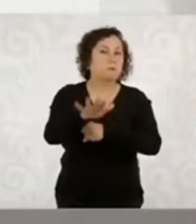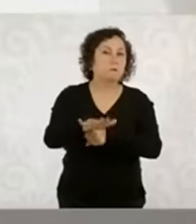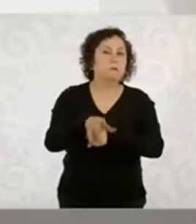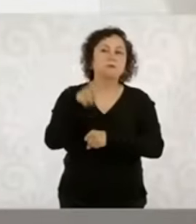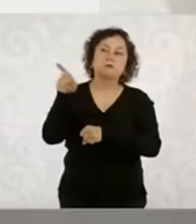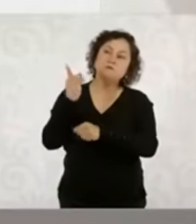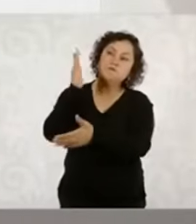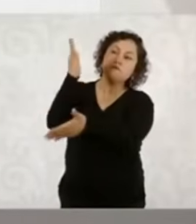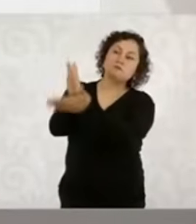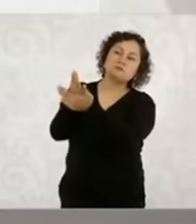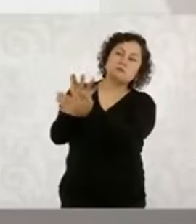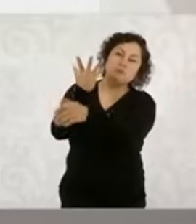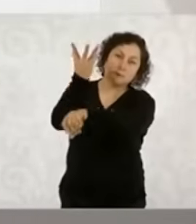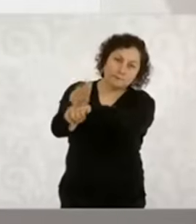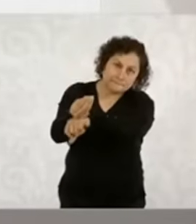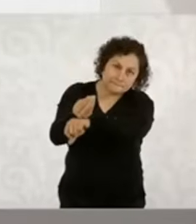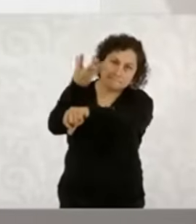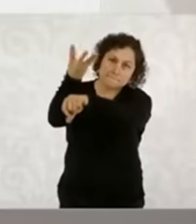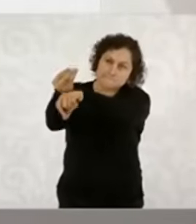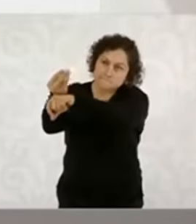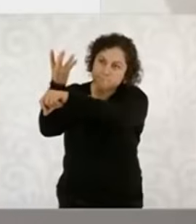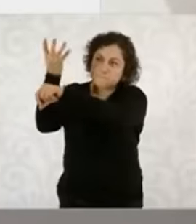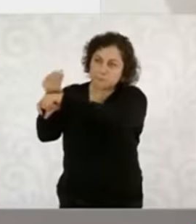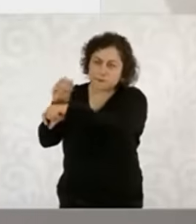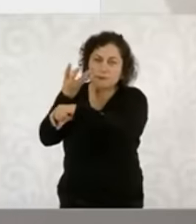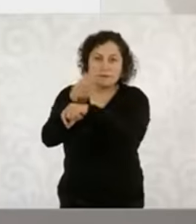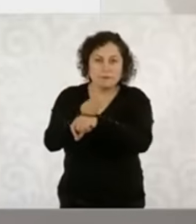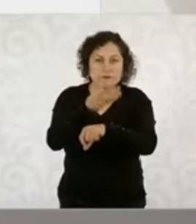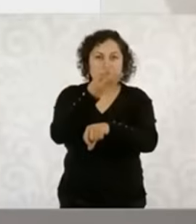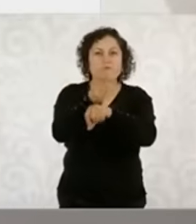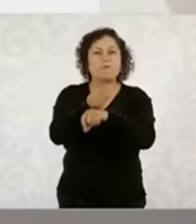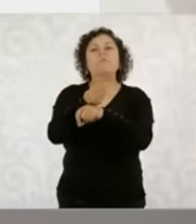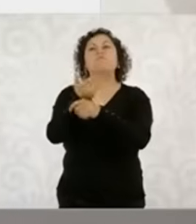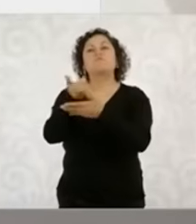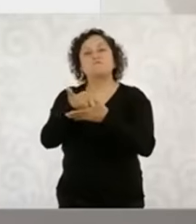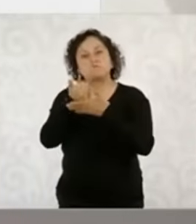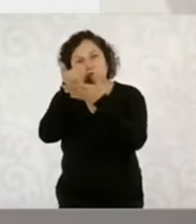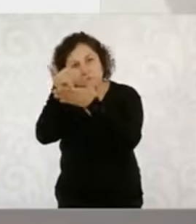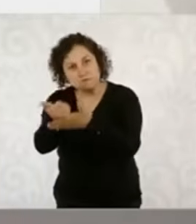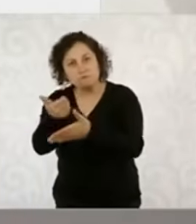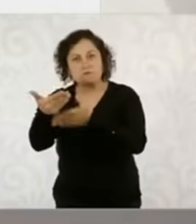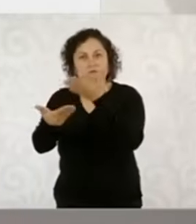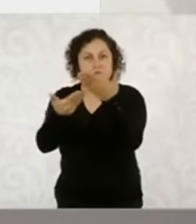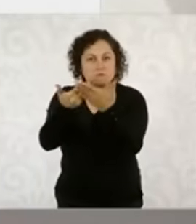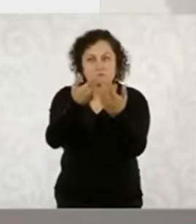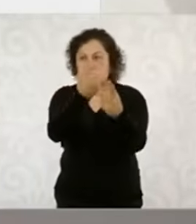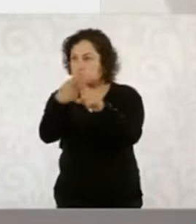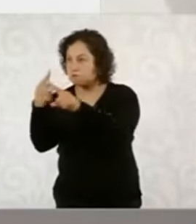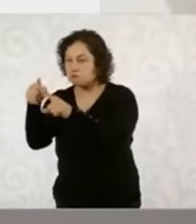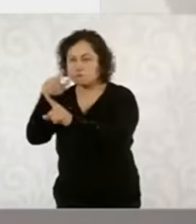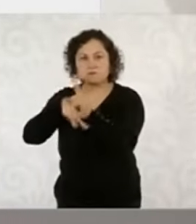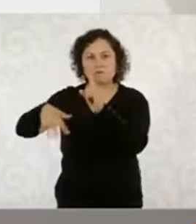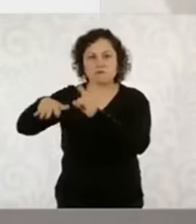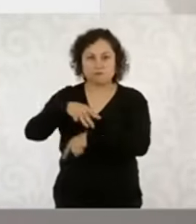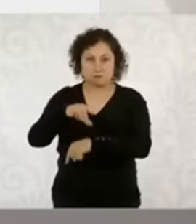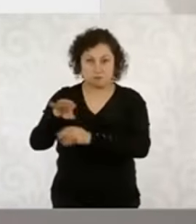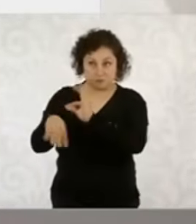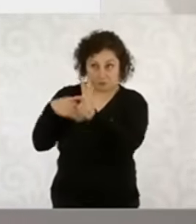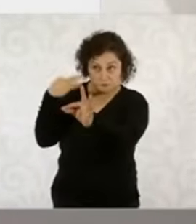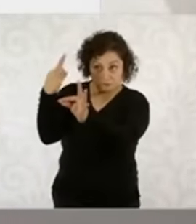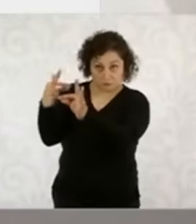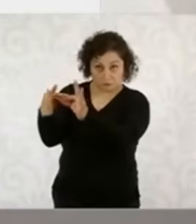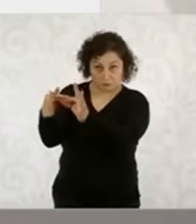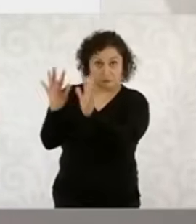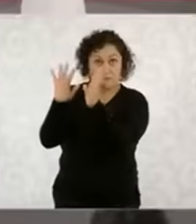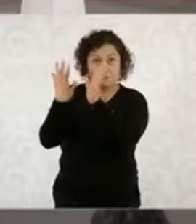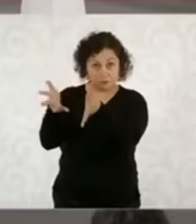rehabilitarlas, a componerlas, a meterles los servicios y ponerlas a disposición, de